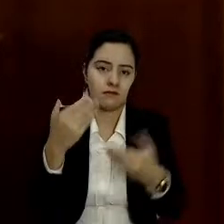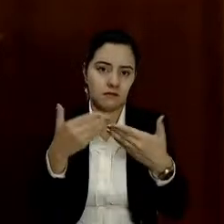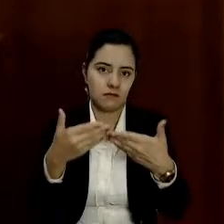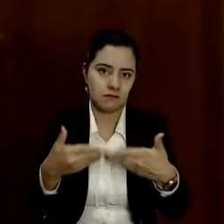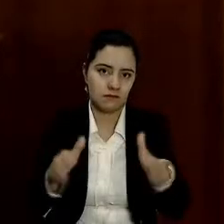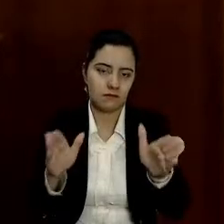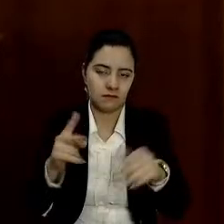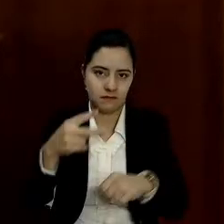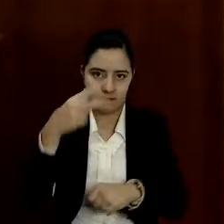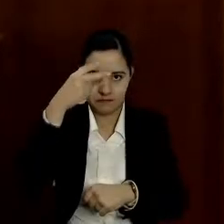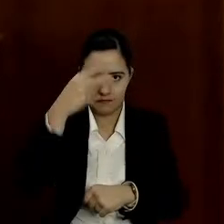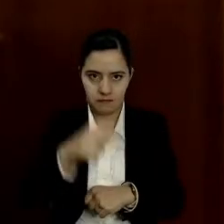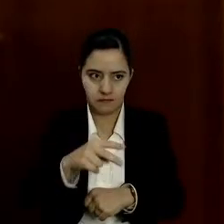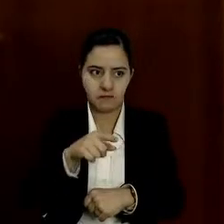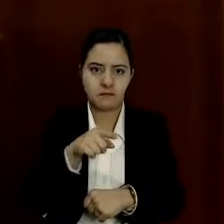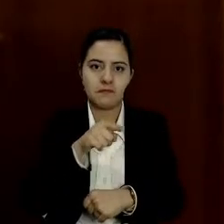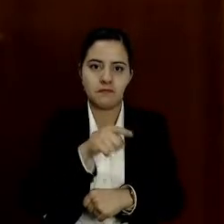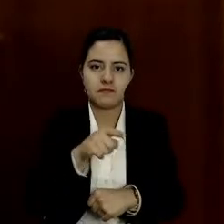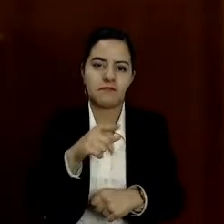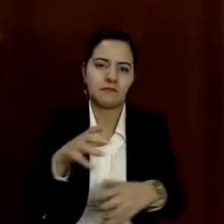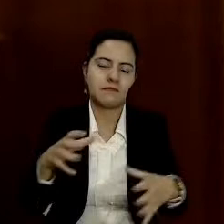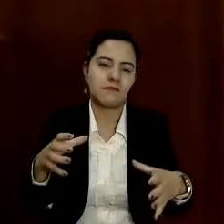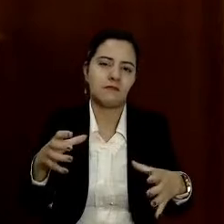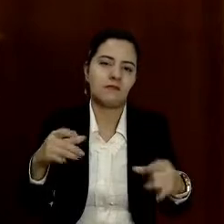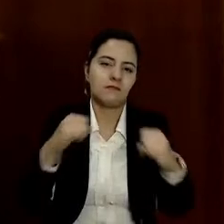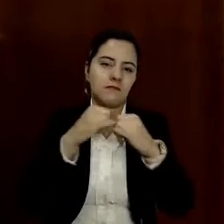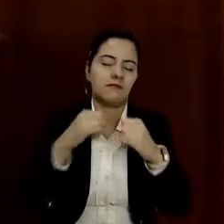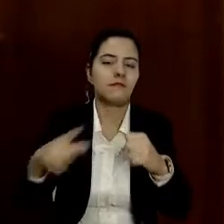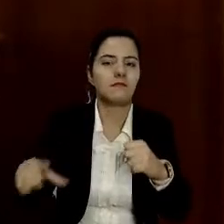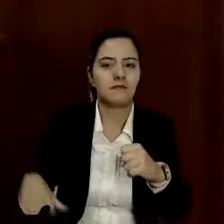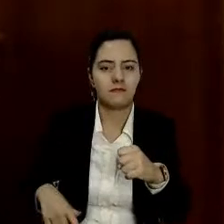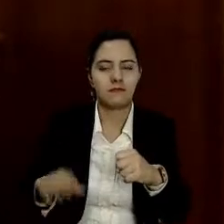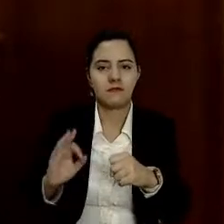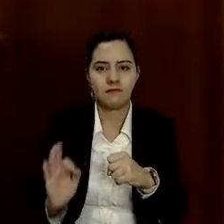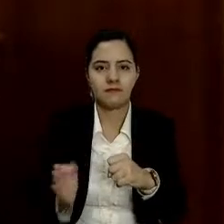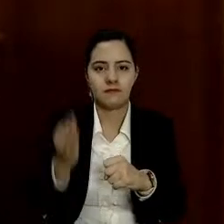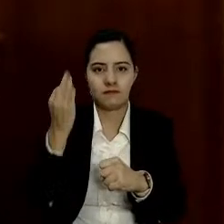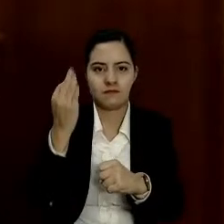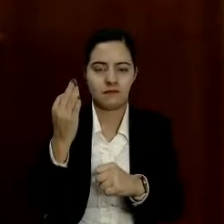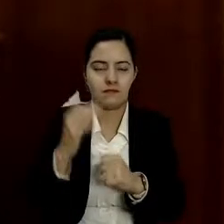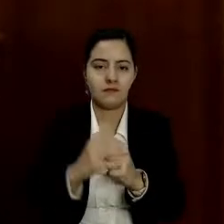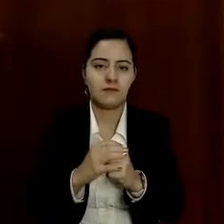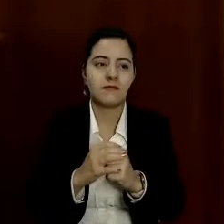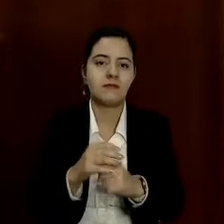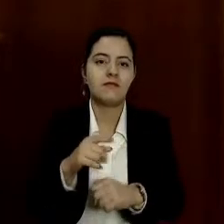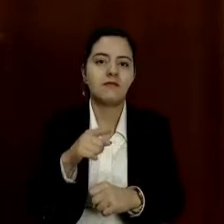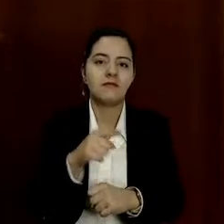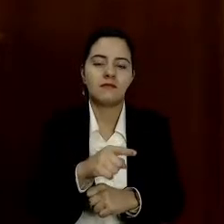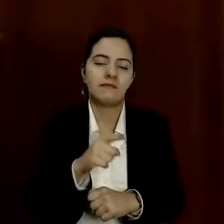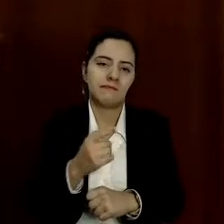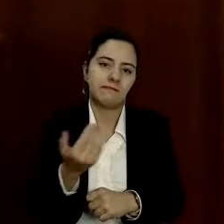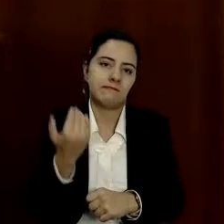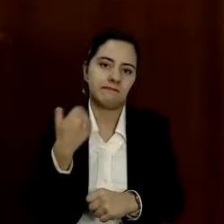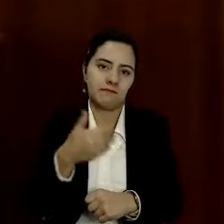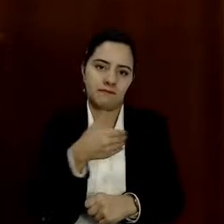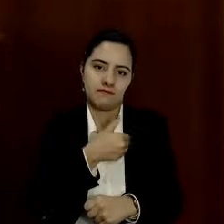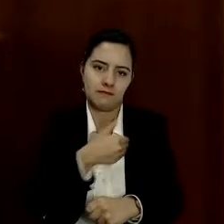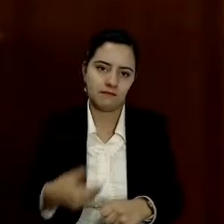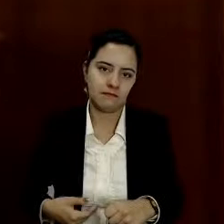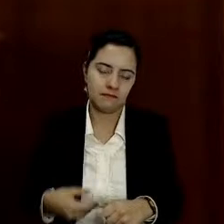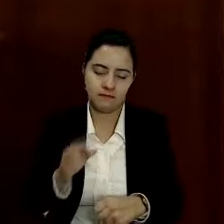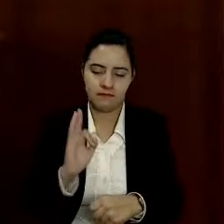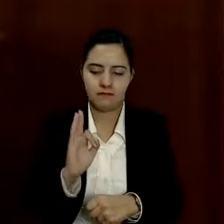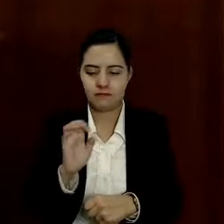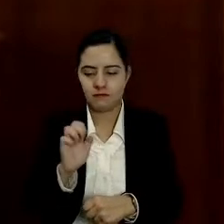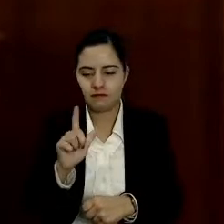de dependencias del gobierno federal desde finales del gobierno de Felipe Calderón y con mayor